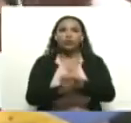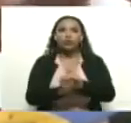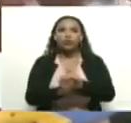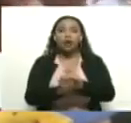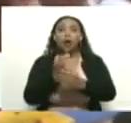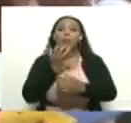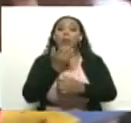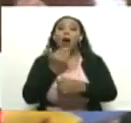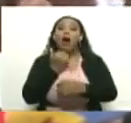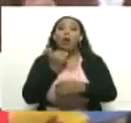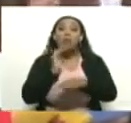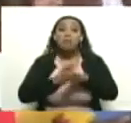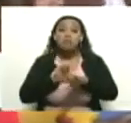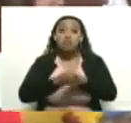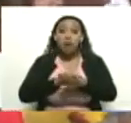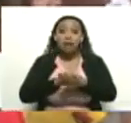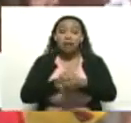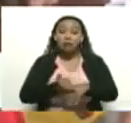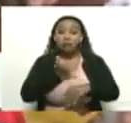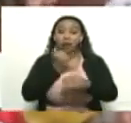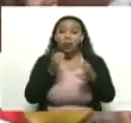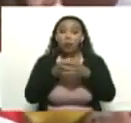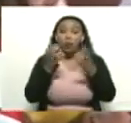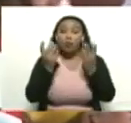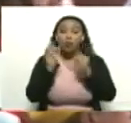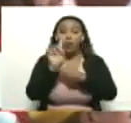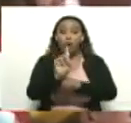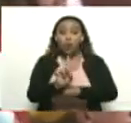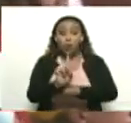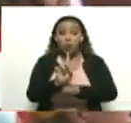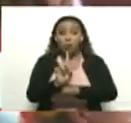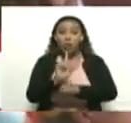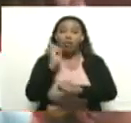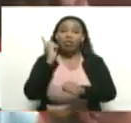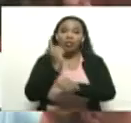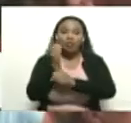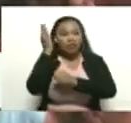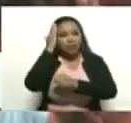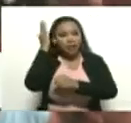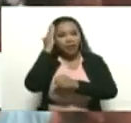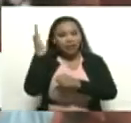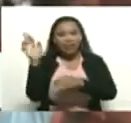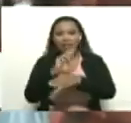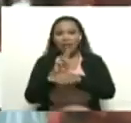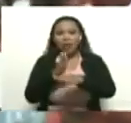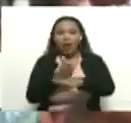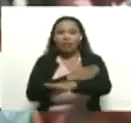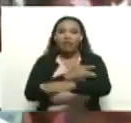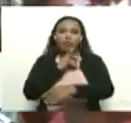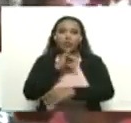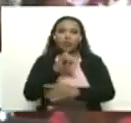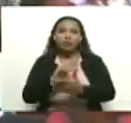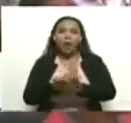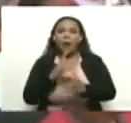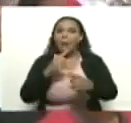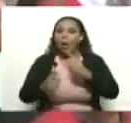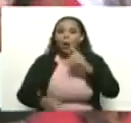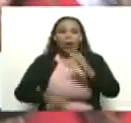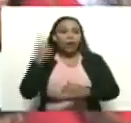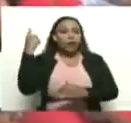aquí, en el sector 1, en el 5 debe saberse inmediatamente. Pero de una vez,